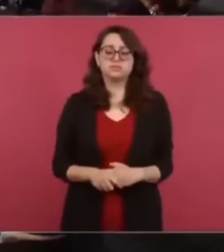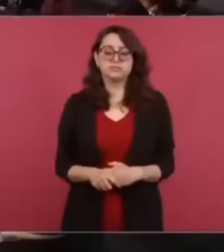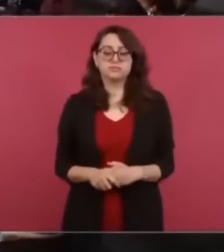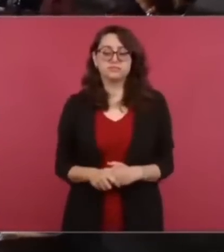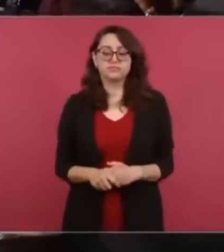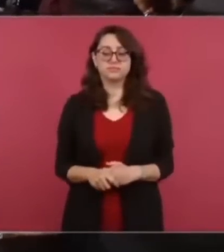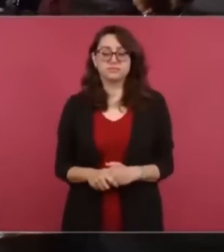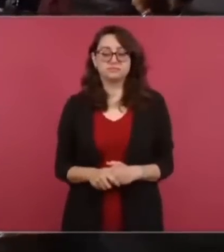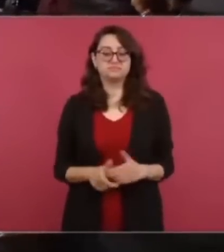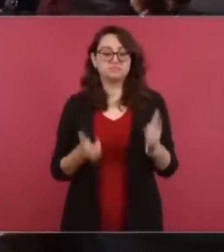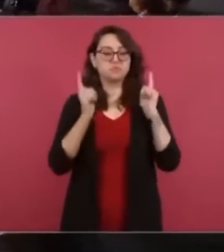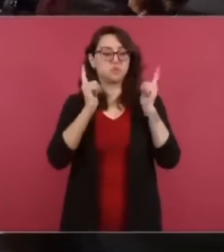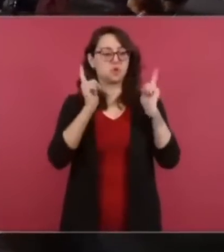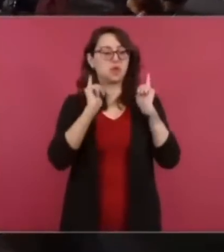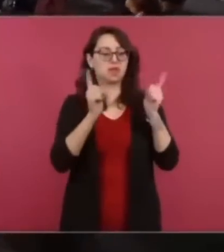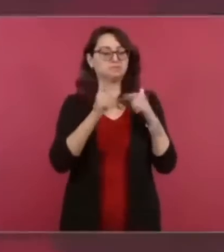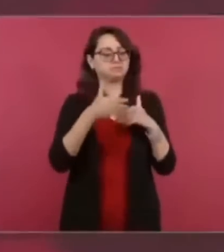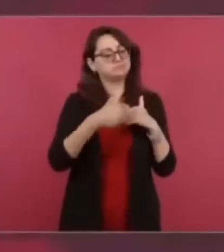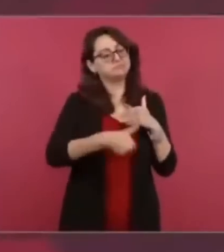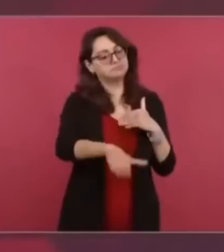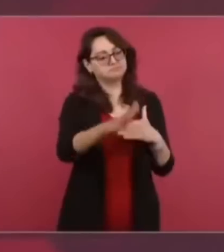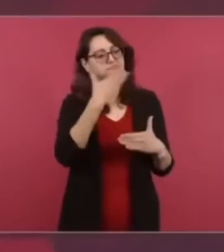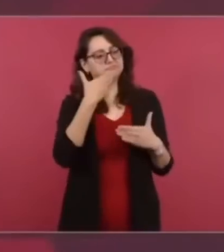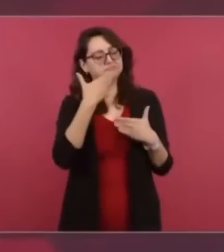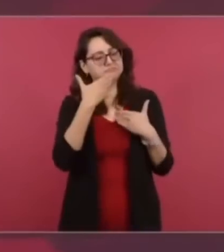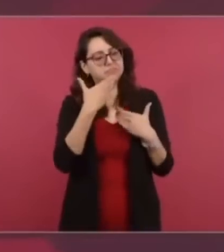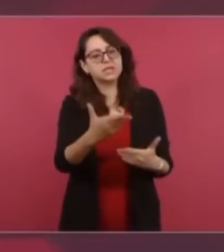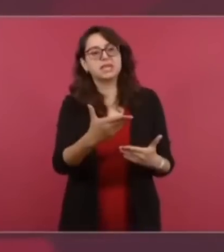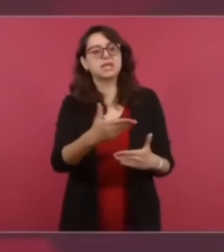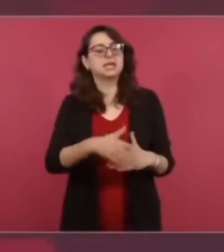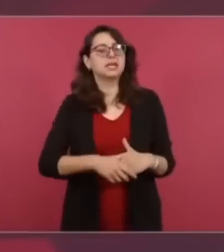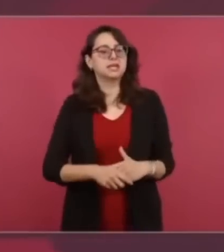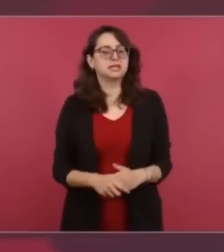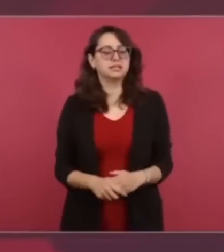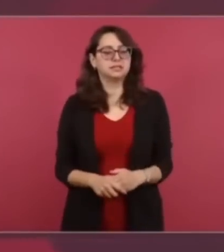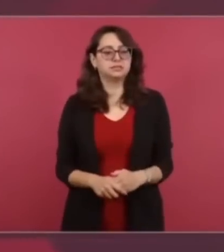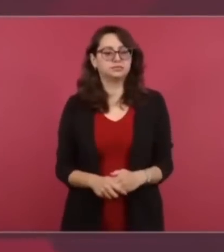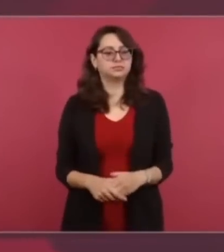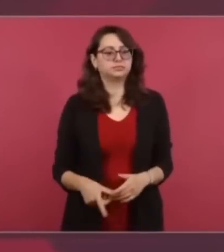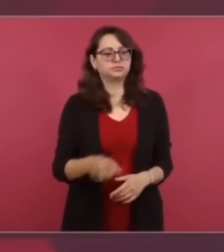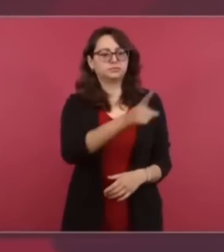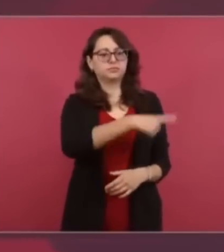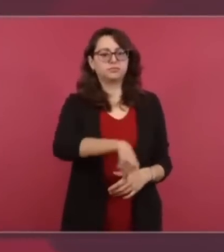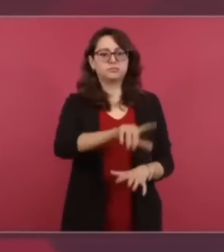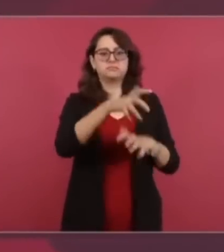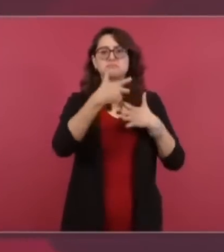Y yo le deseo que les vaya muy bien a los que están en las protestas